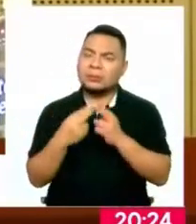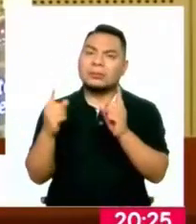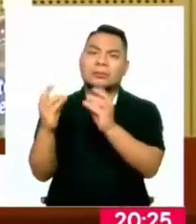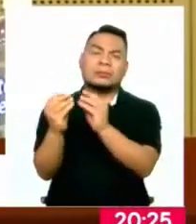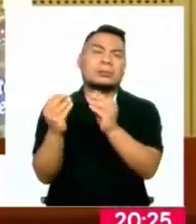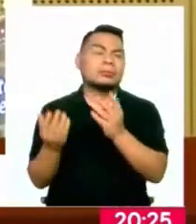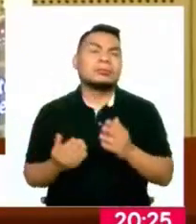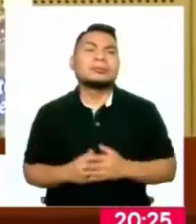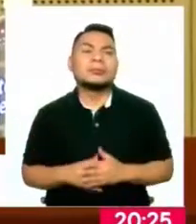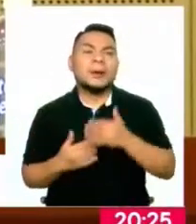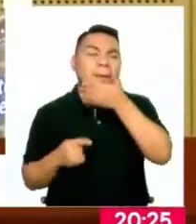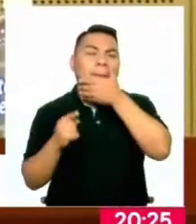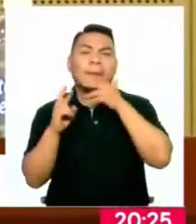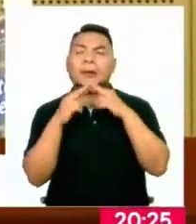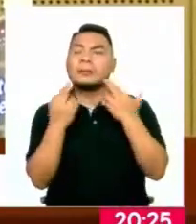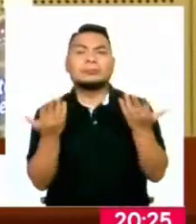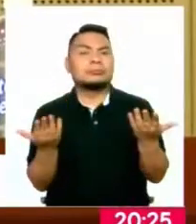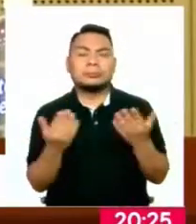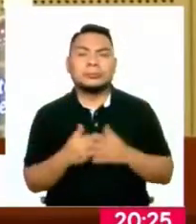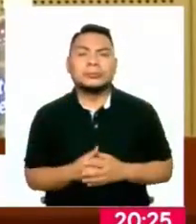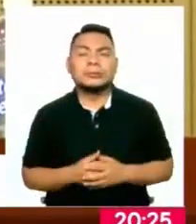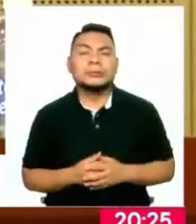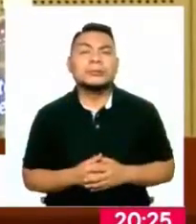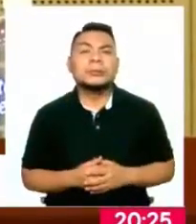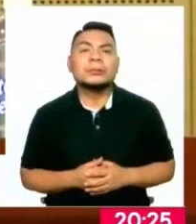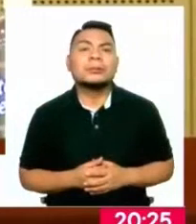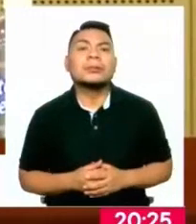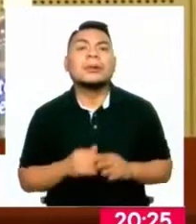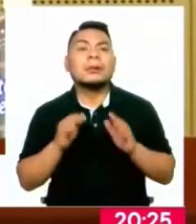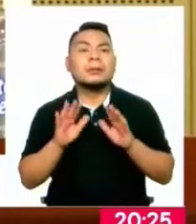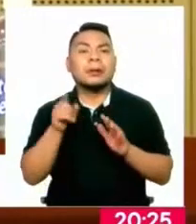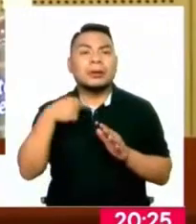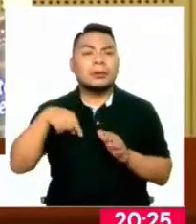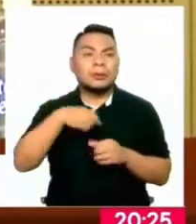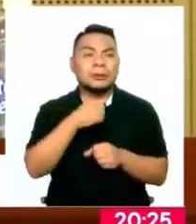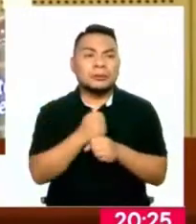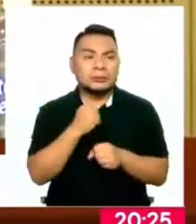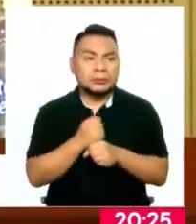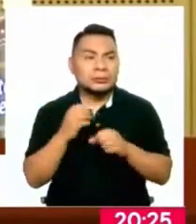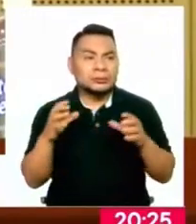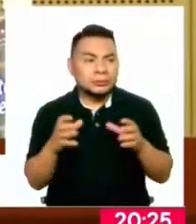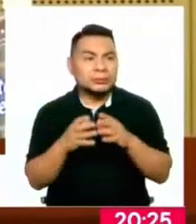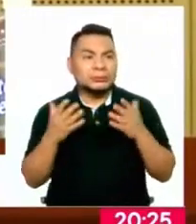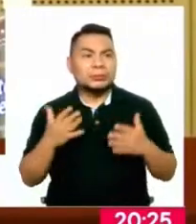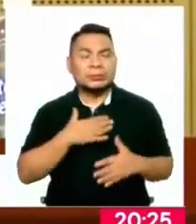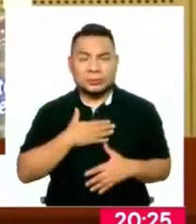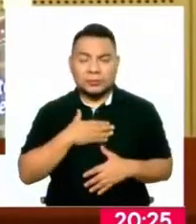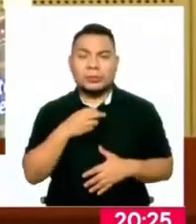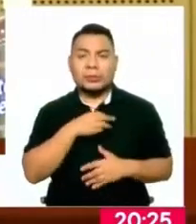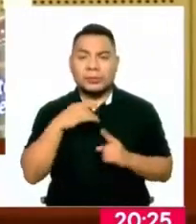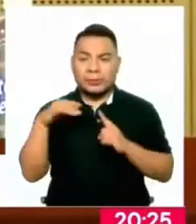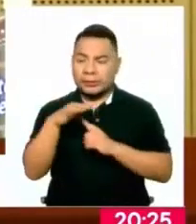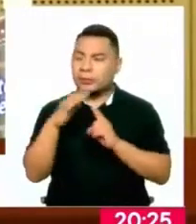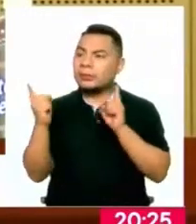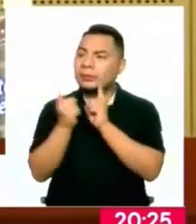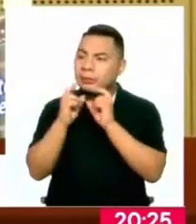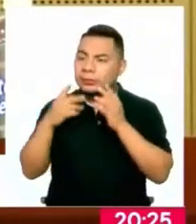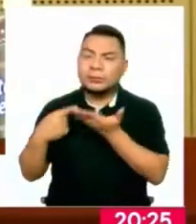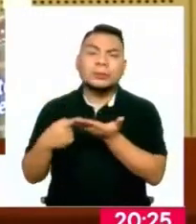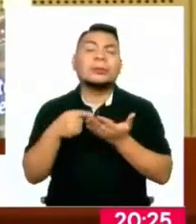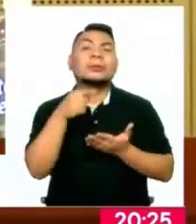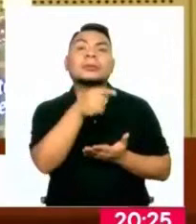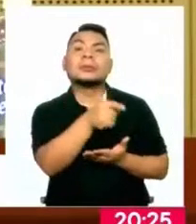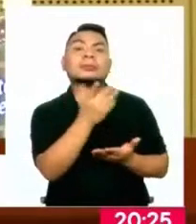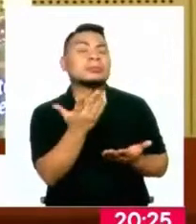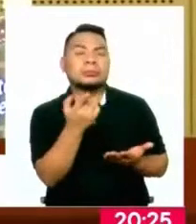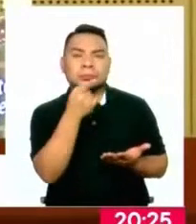a la reunión, señor Jaico. Yo trabajo en concordancia con la PCL, soy ministro que me rijo